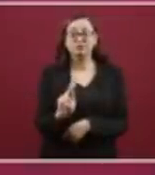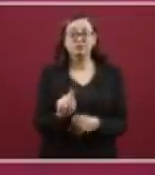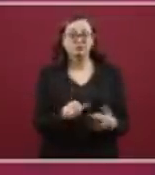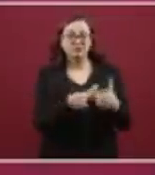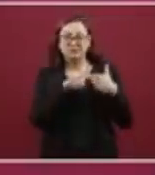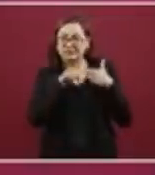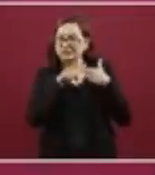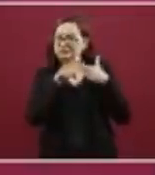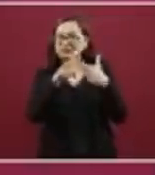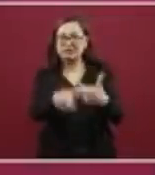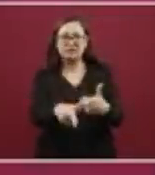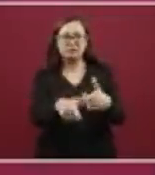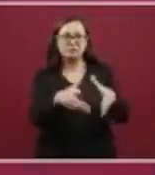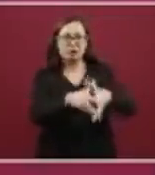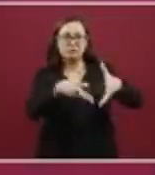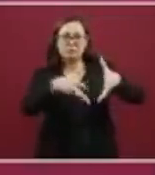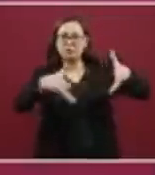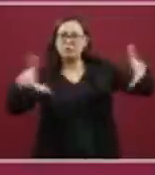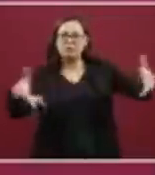creciendo en la laguna